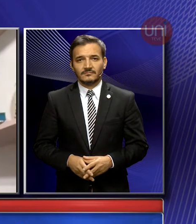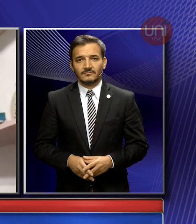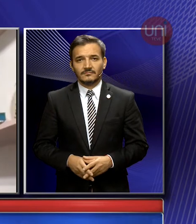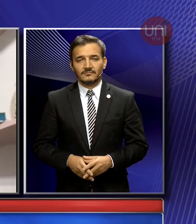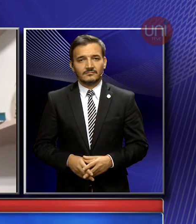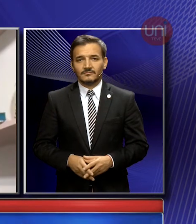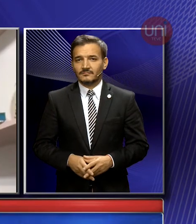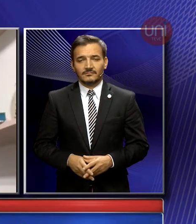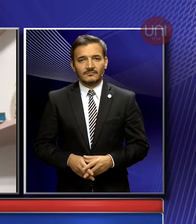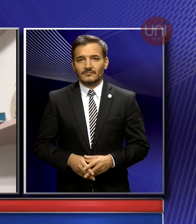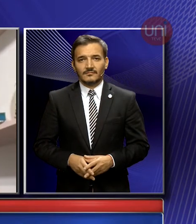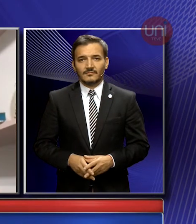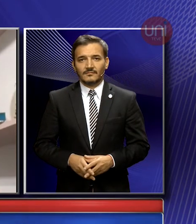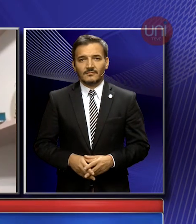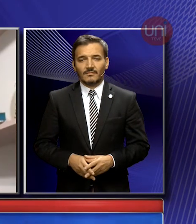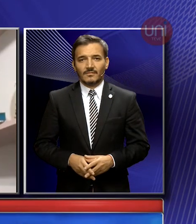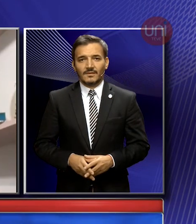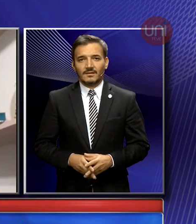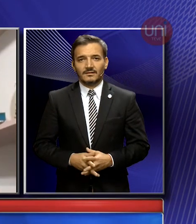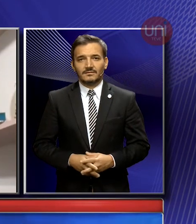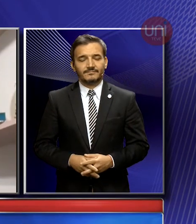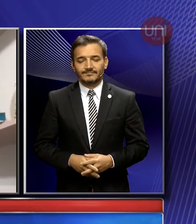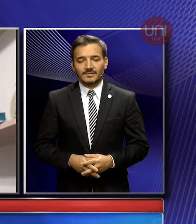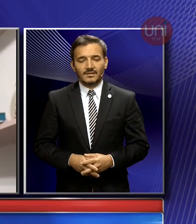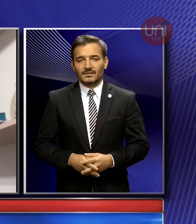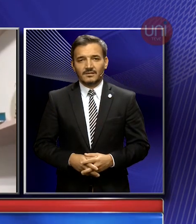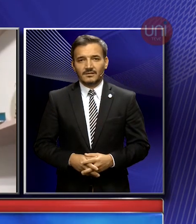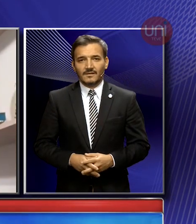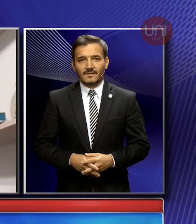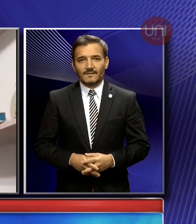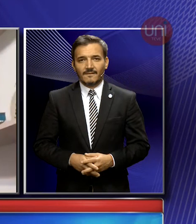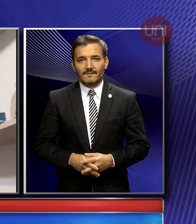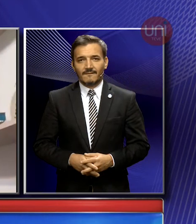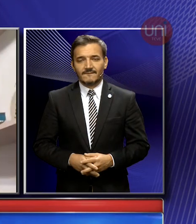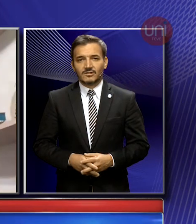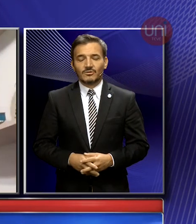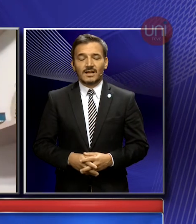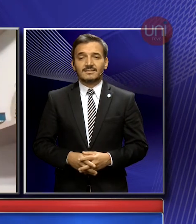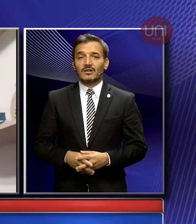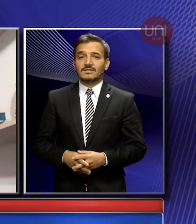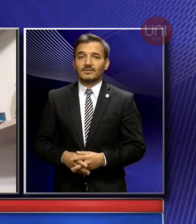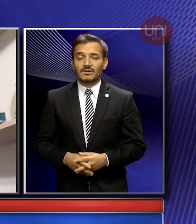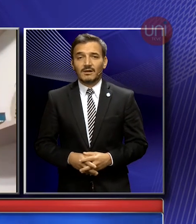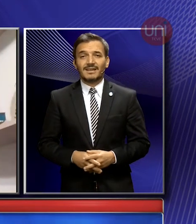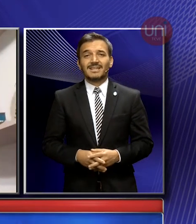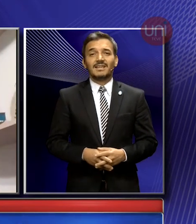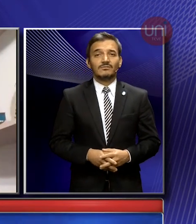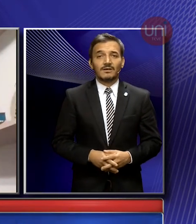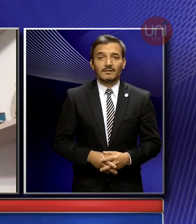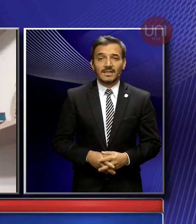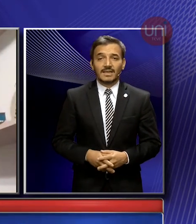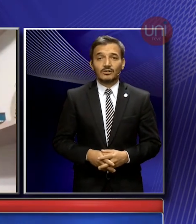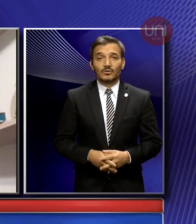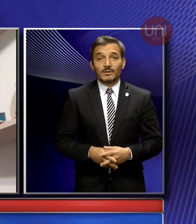que reciban las dosis correspondientes para poder vacunar a la totalidad del personal, que son 130 personas. Nos hemos cansado de decirlo.